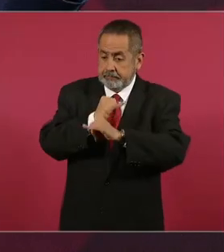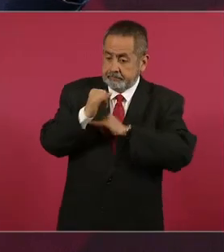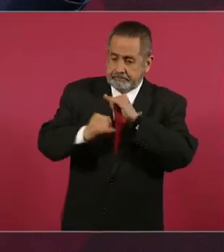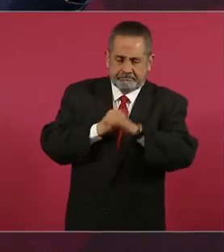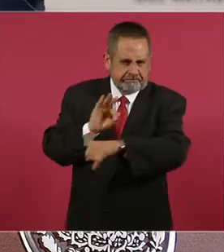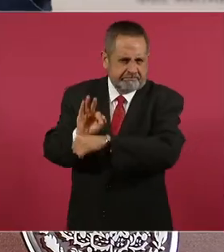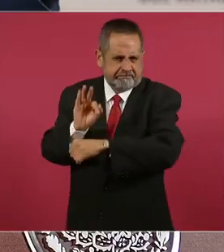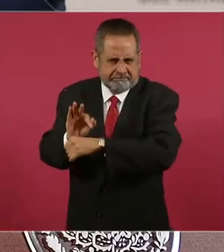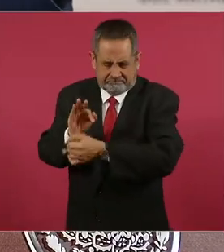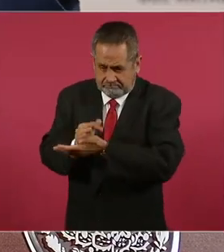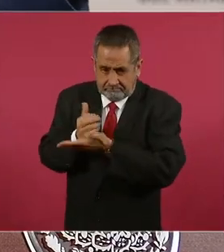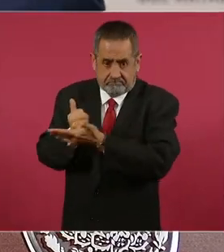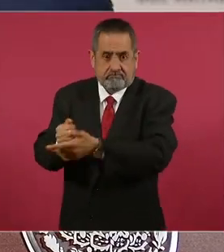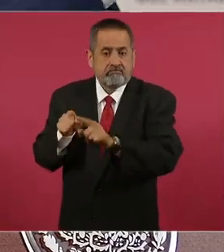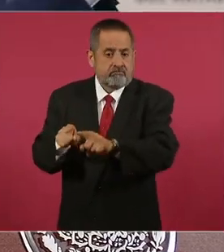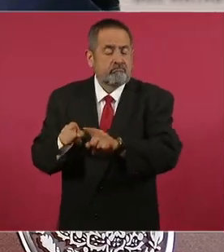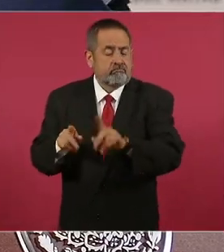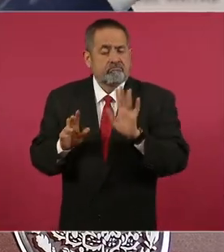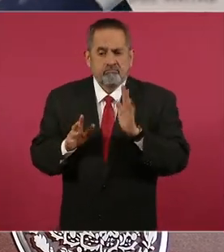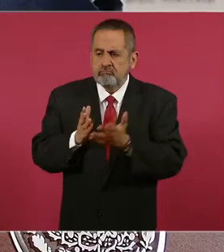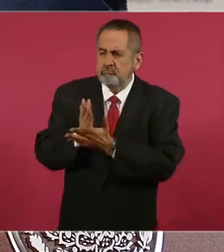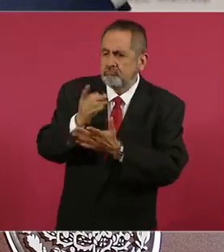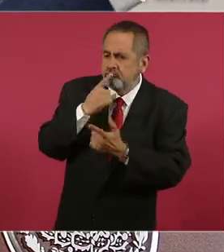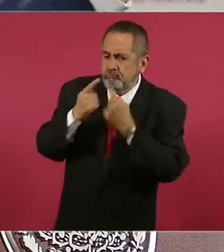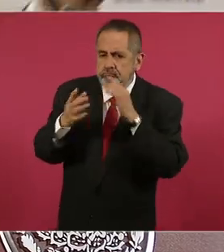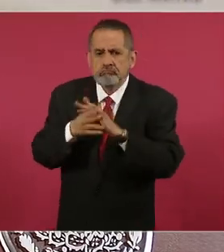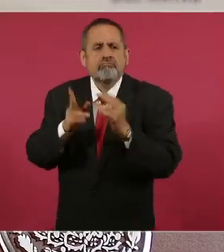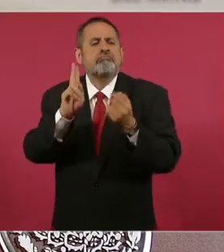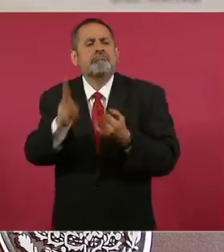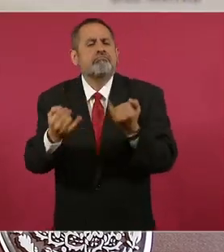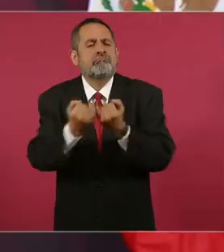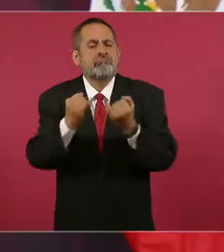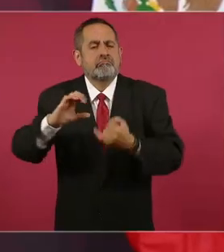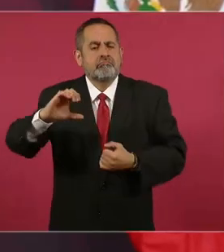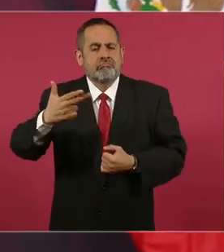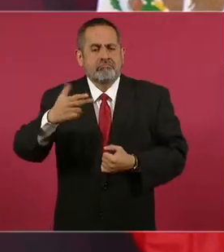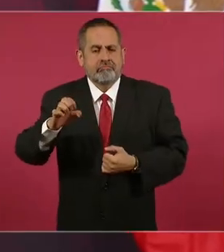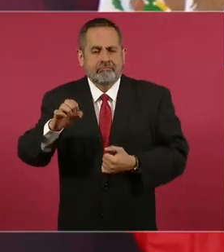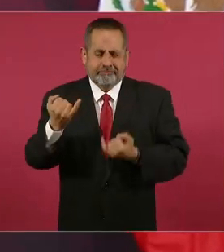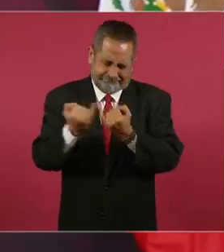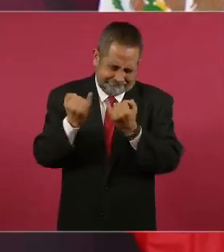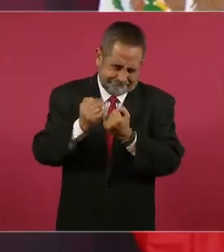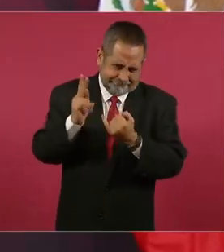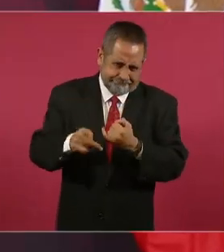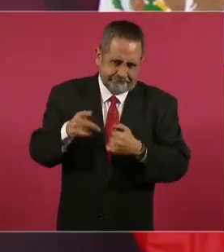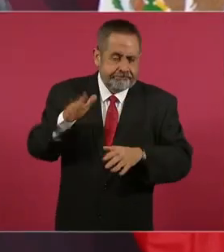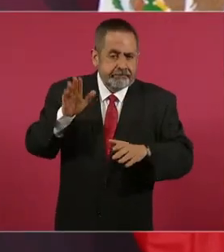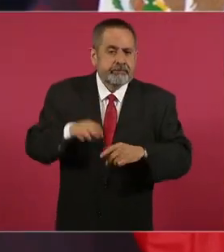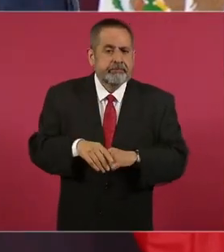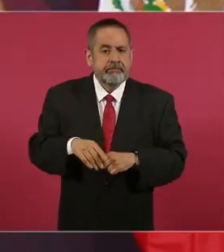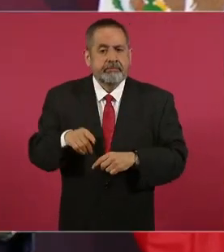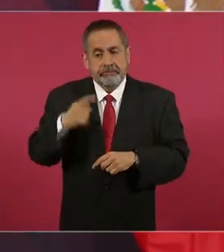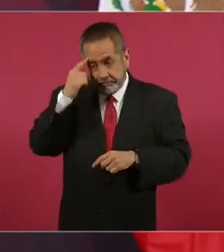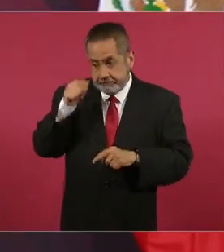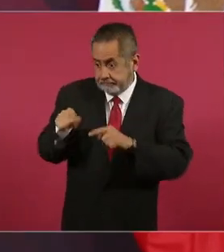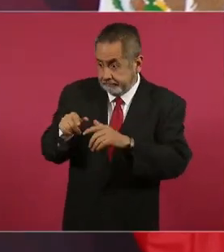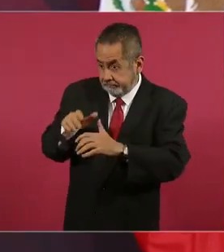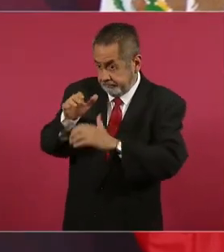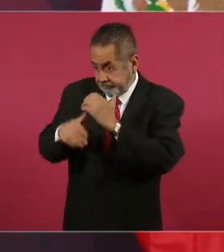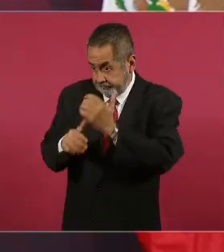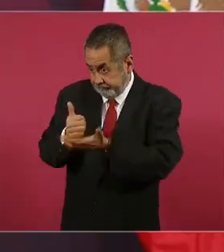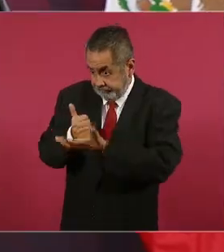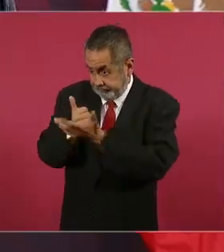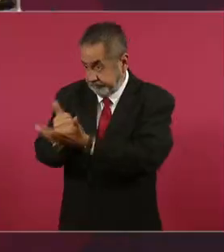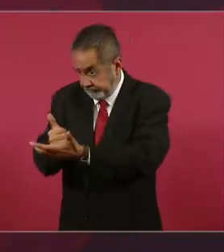internacionalista, como el Che en su momento, para que luego